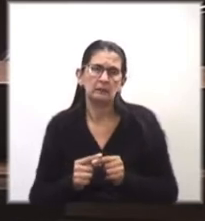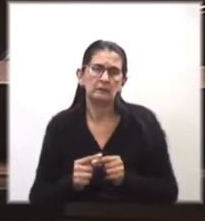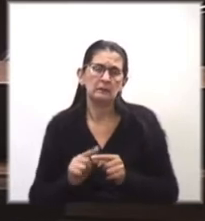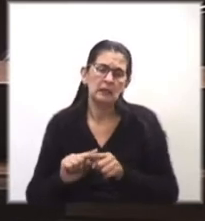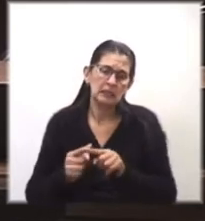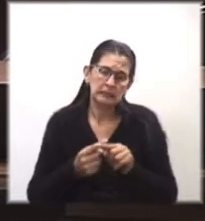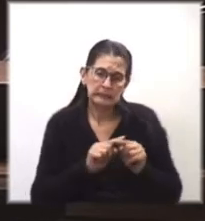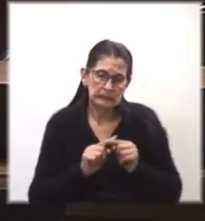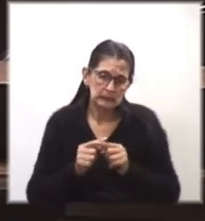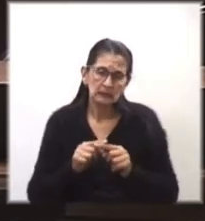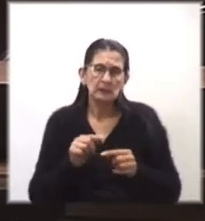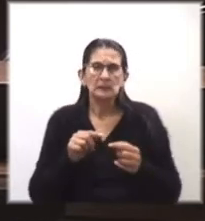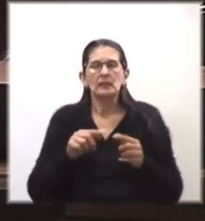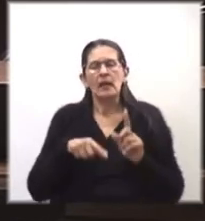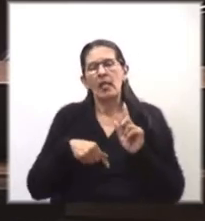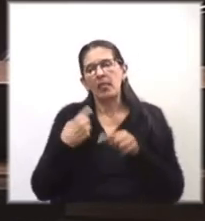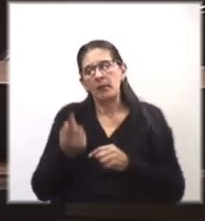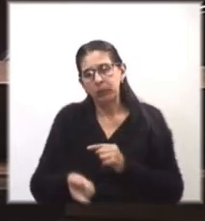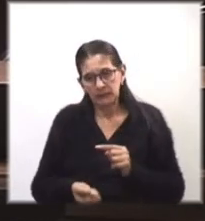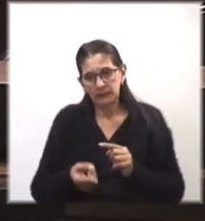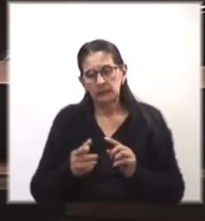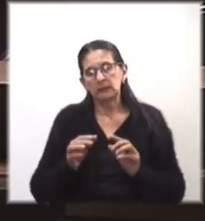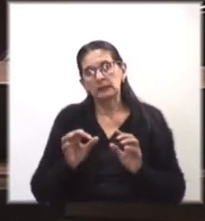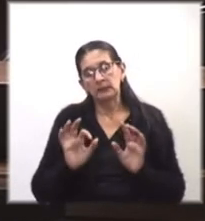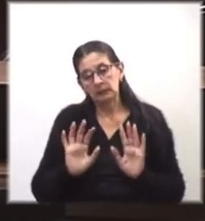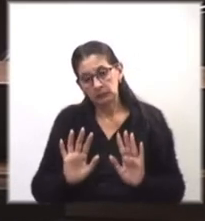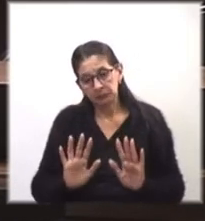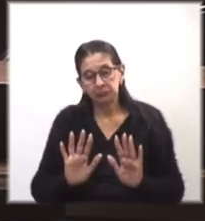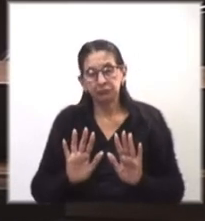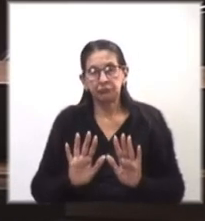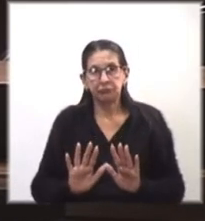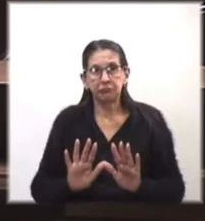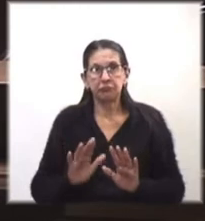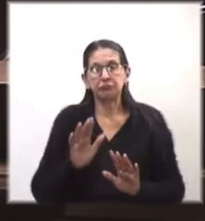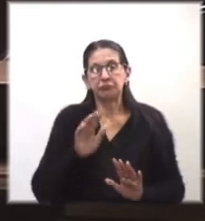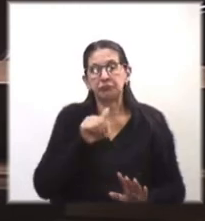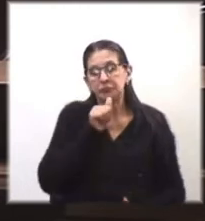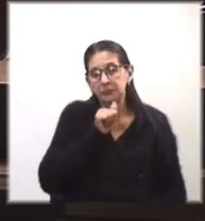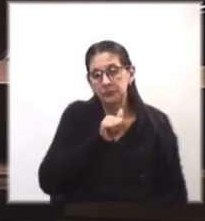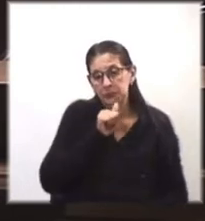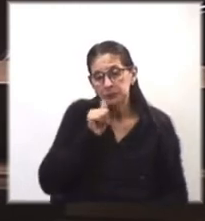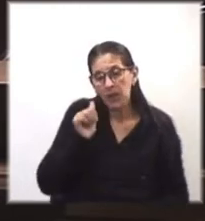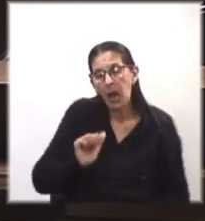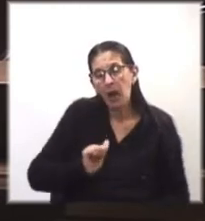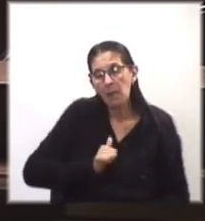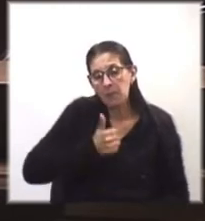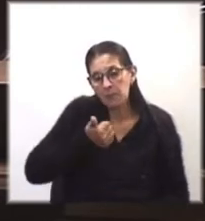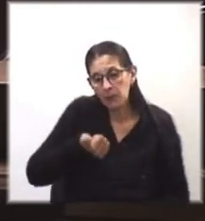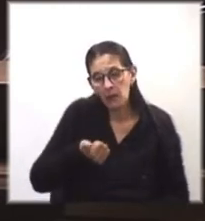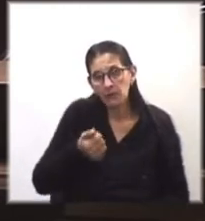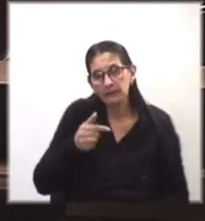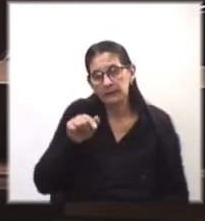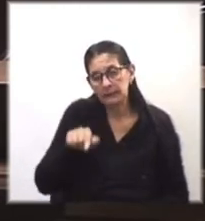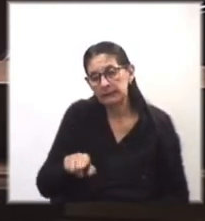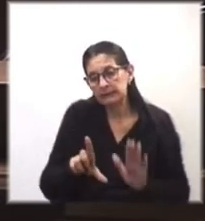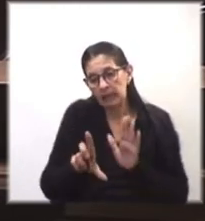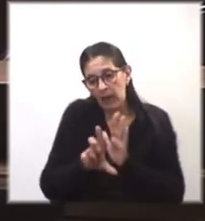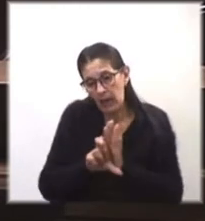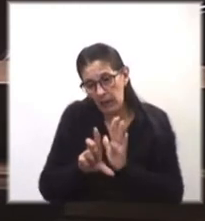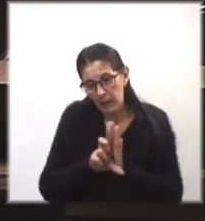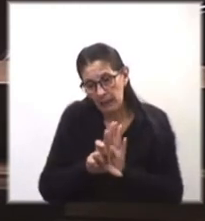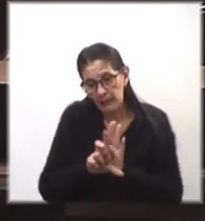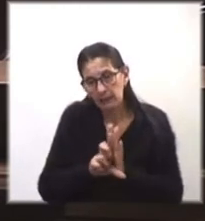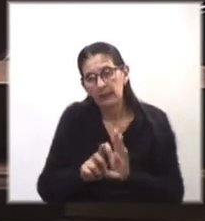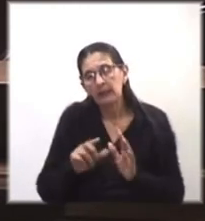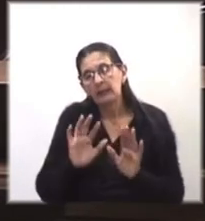que se salda rápidamente en el sentido de aprovechar ese resquicio legal